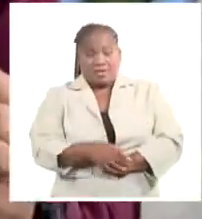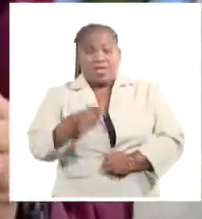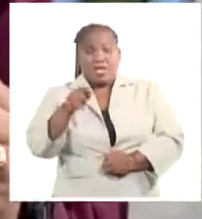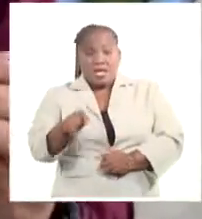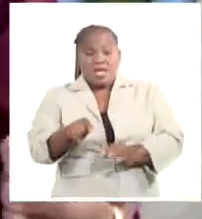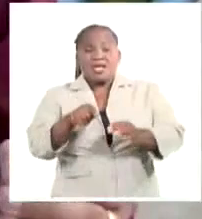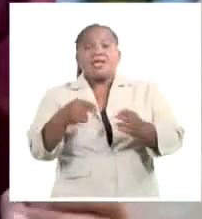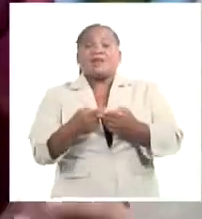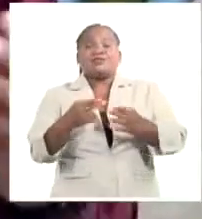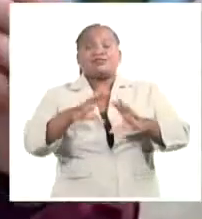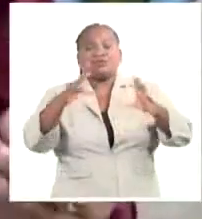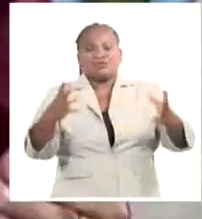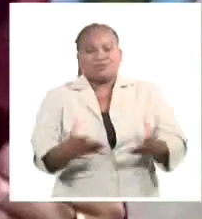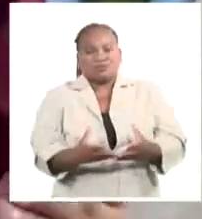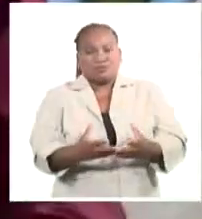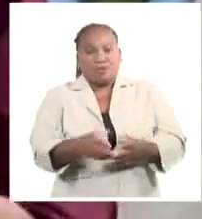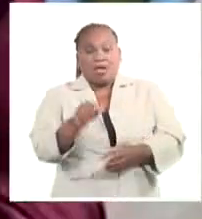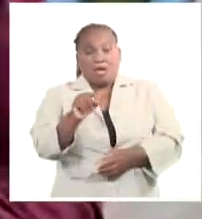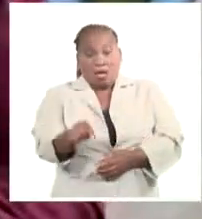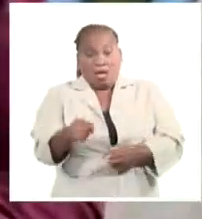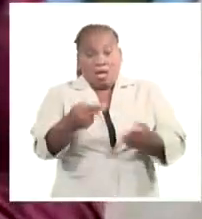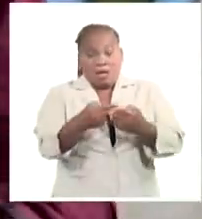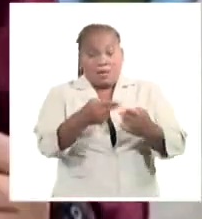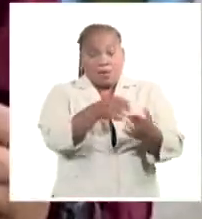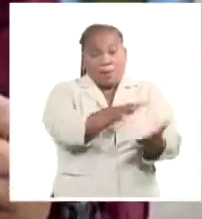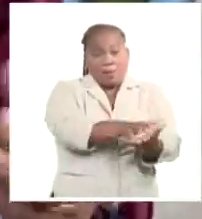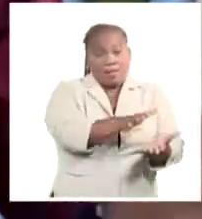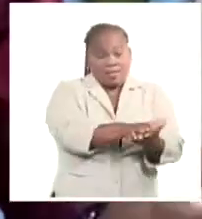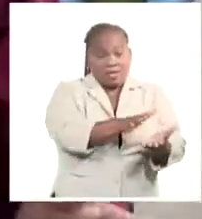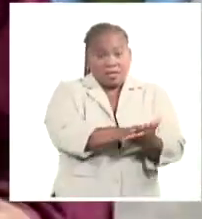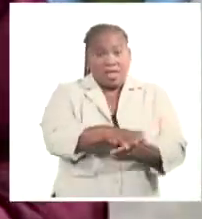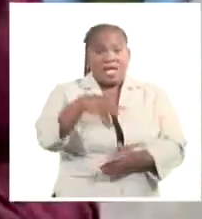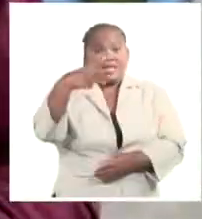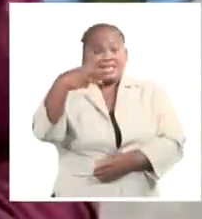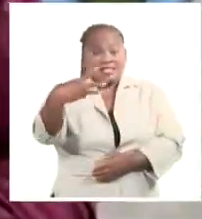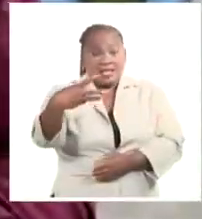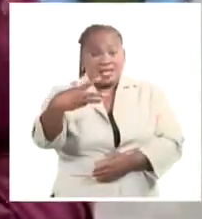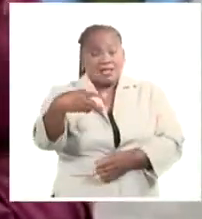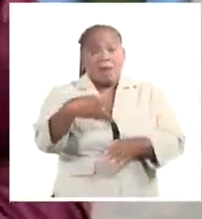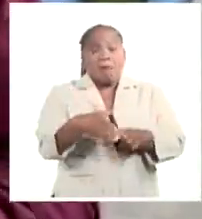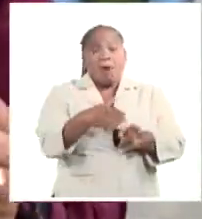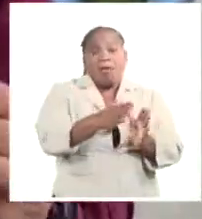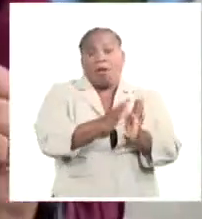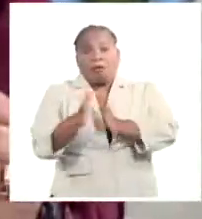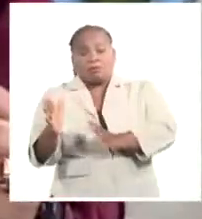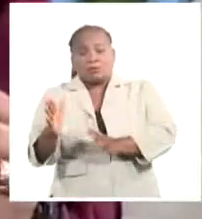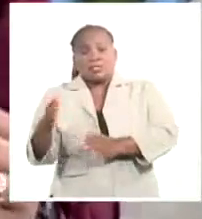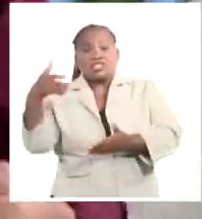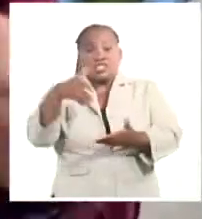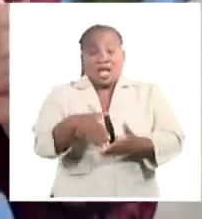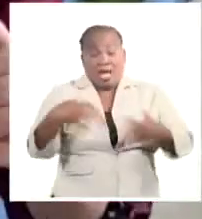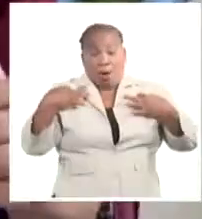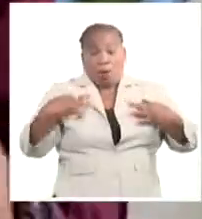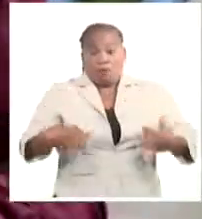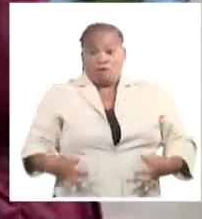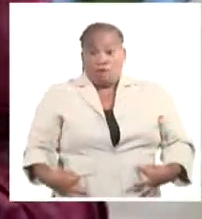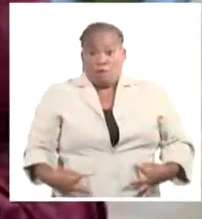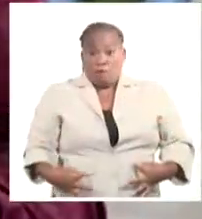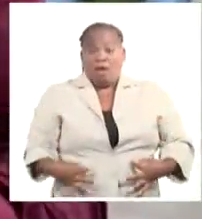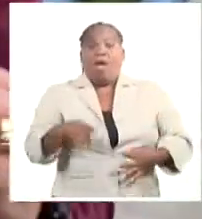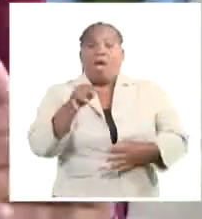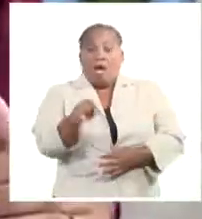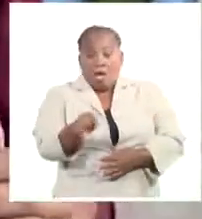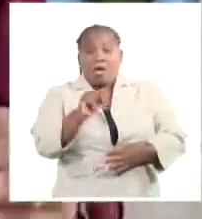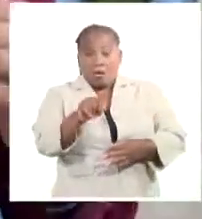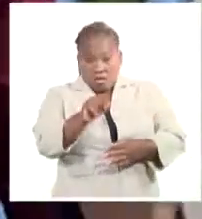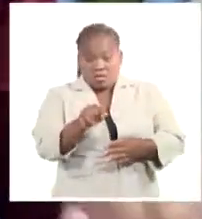Sub-23. Y bueno, los partidos pendientes fueron tres sus series en total, por el retraso de la llegada de los uniformes, se van a recuperar en la medida